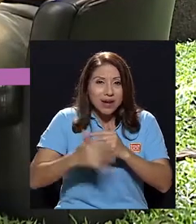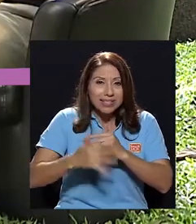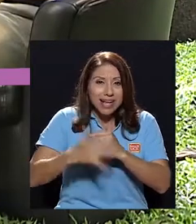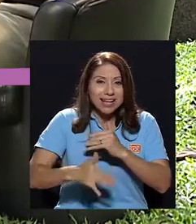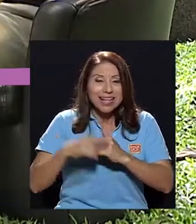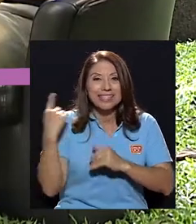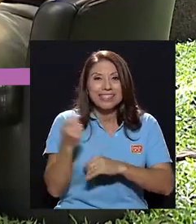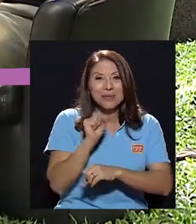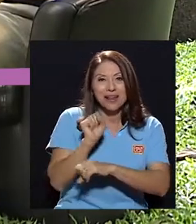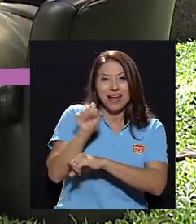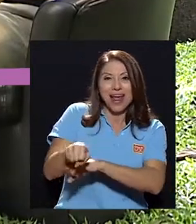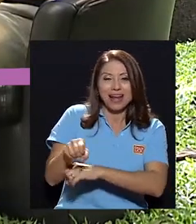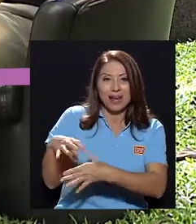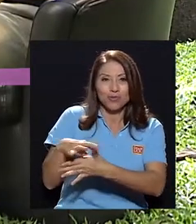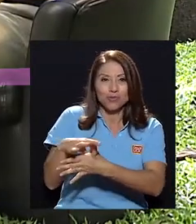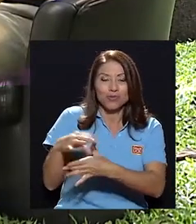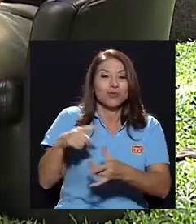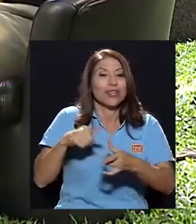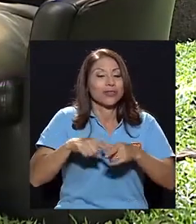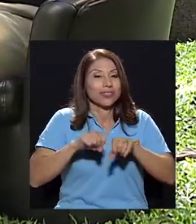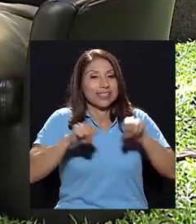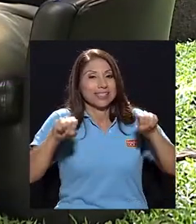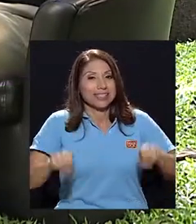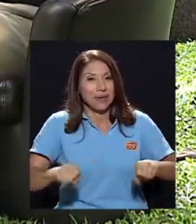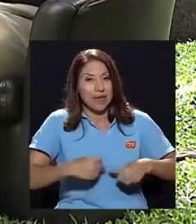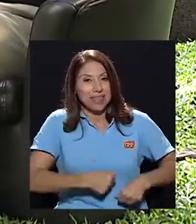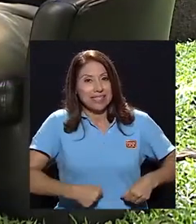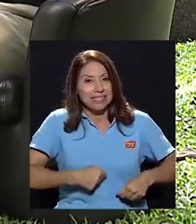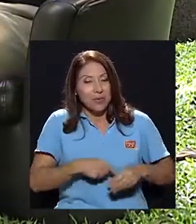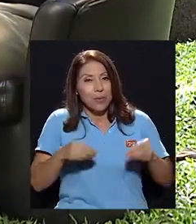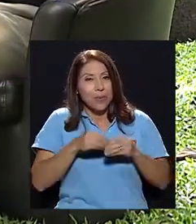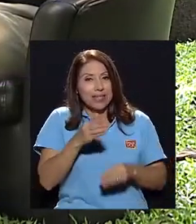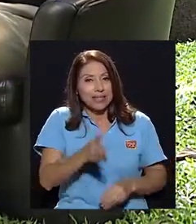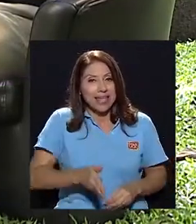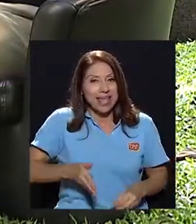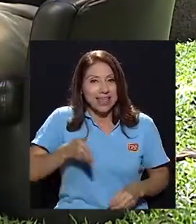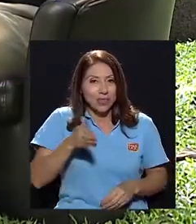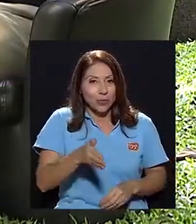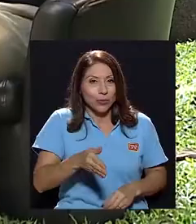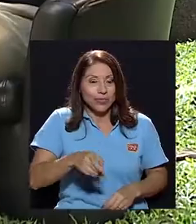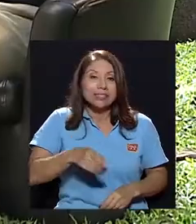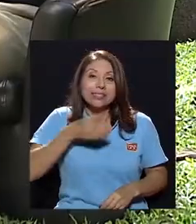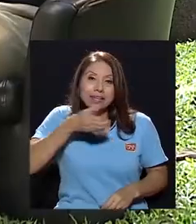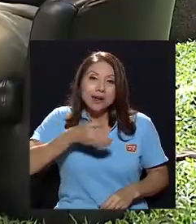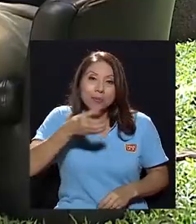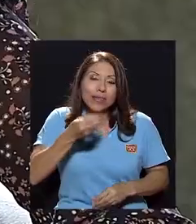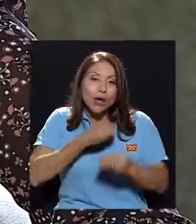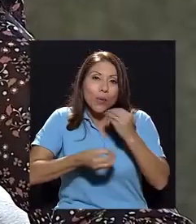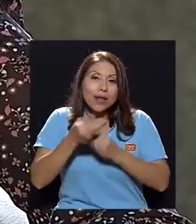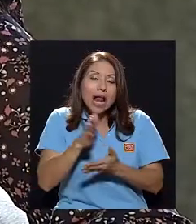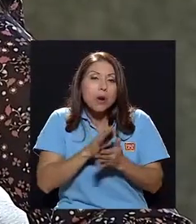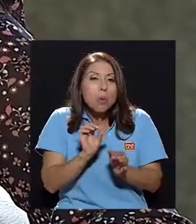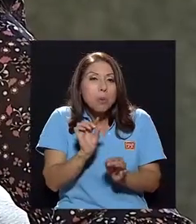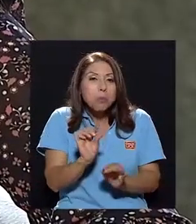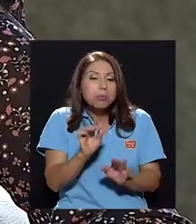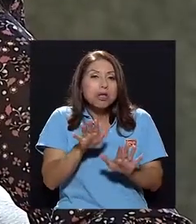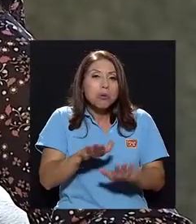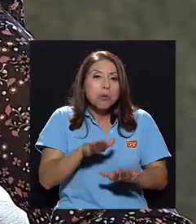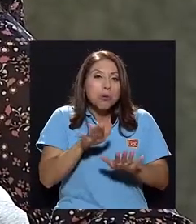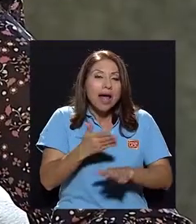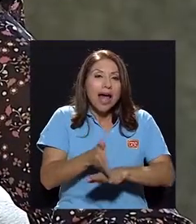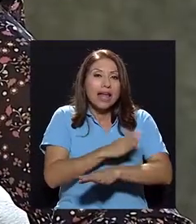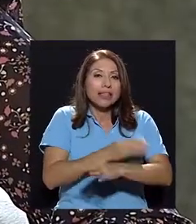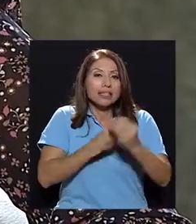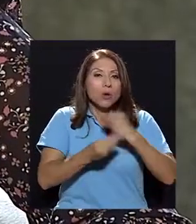entonces el sistema digestivo se vuelve más lento. Entonces, por eso es que se recomiendan cosas más livianas antes de correr. Mónica, yo me levanto hoy para